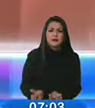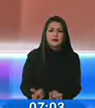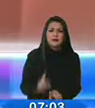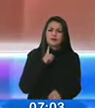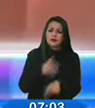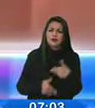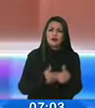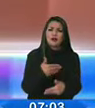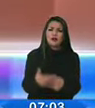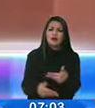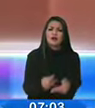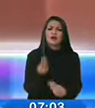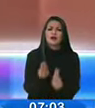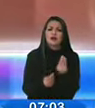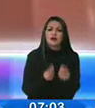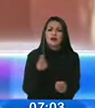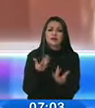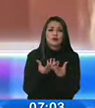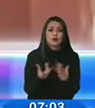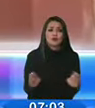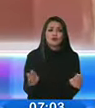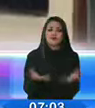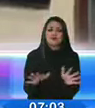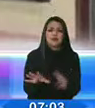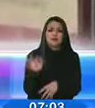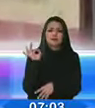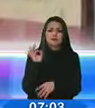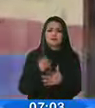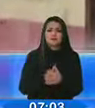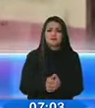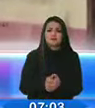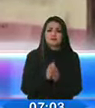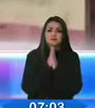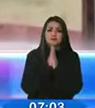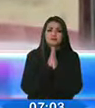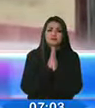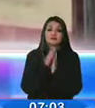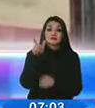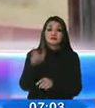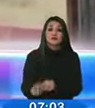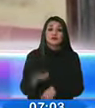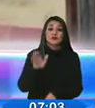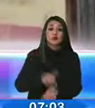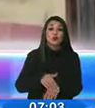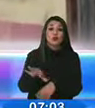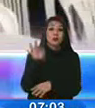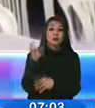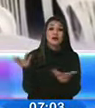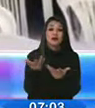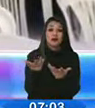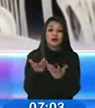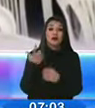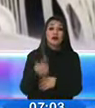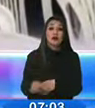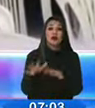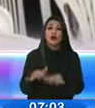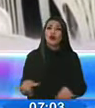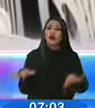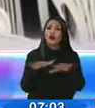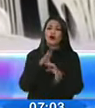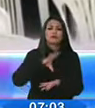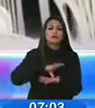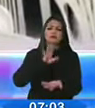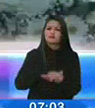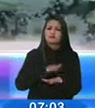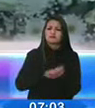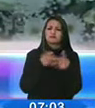días, no creo que ya los vayamos a encontrar. Piden que se encuentren al responsable de este crimen. Loja era considerada una ciudad